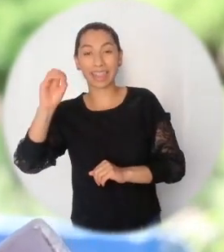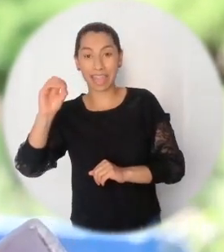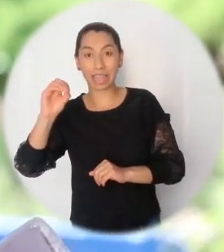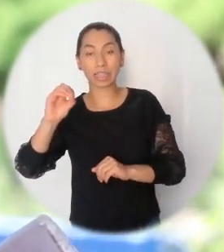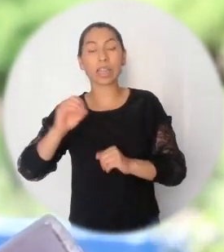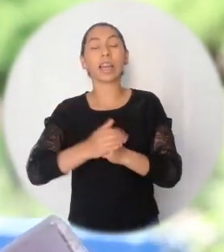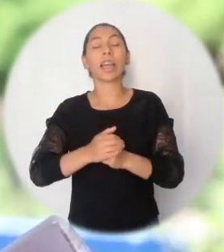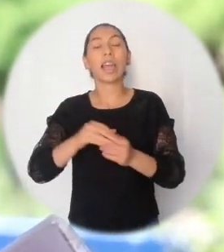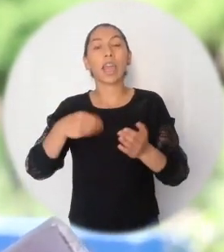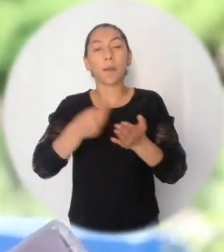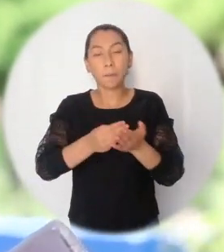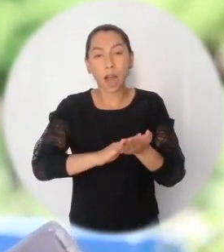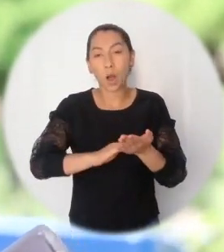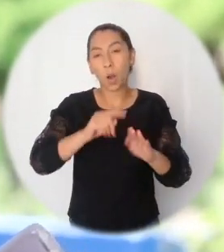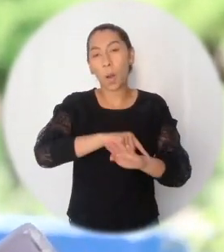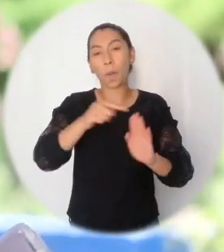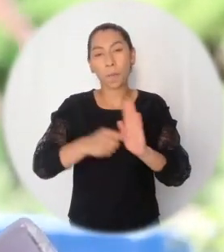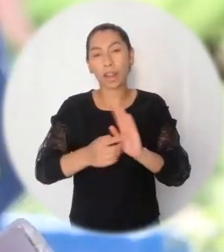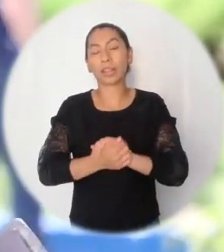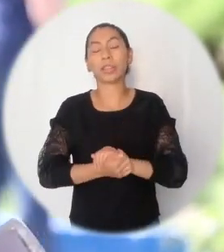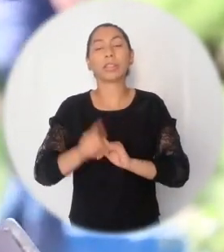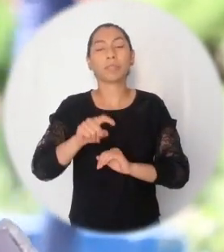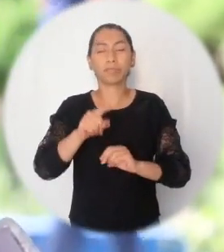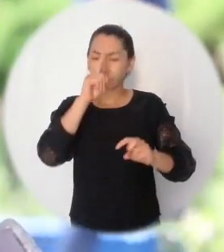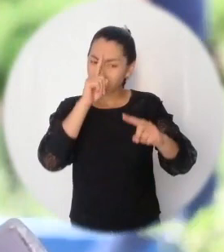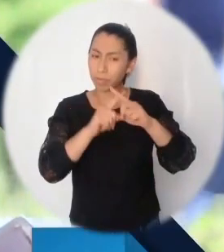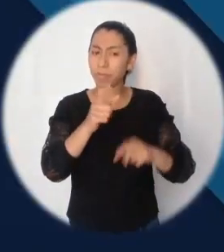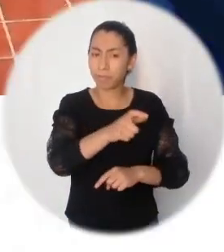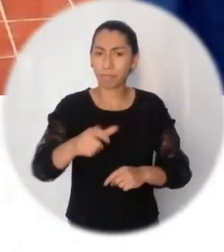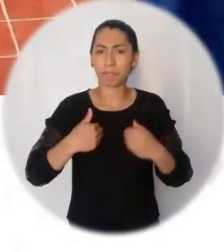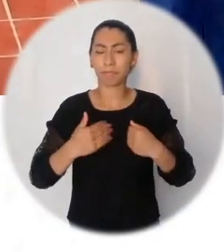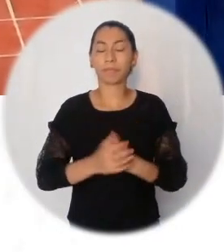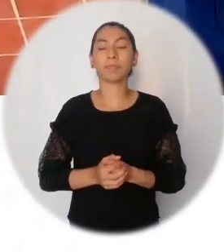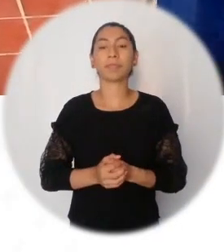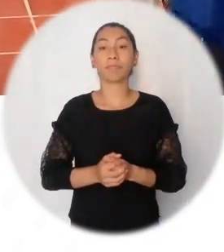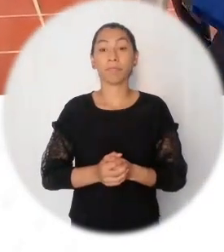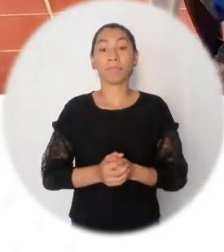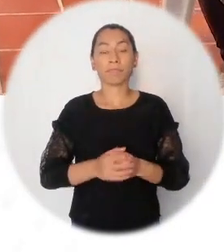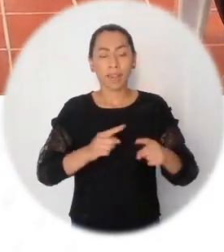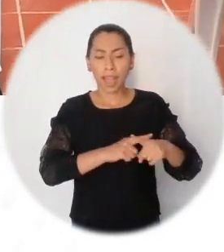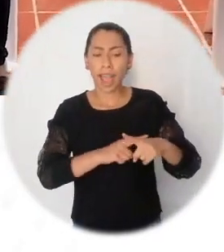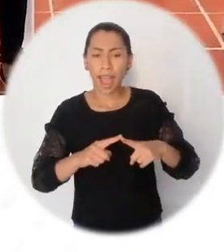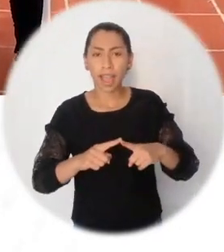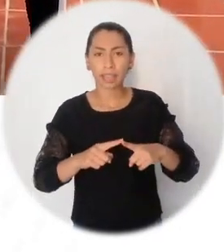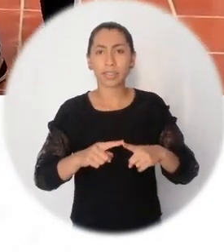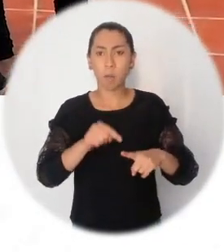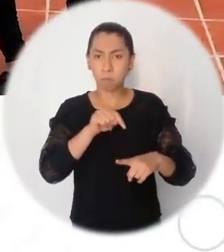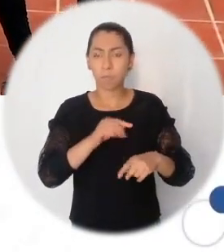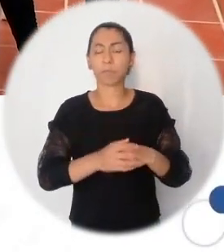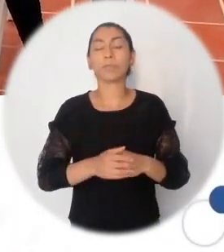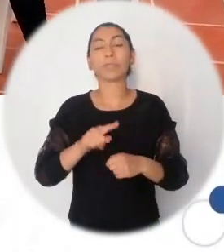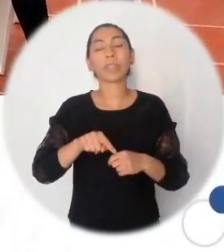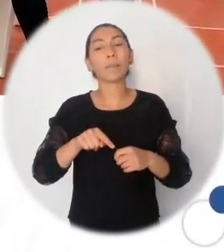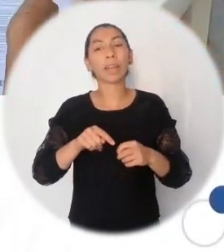inversión superior a 6.000 millones de pesos. Y lo que queremos es cumplirle a las víctimas. En el marco de la Semana de la Inclusión Social por la Equidad, la